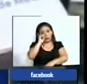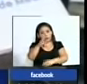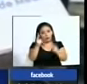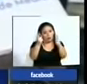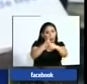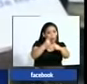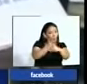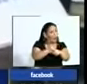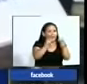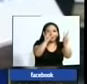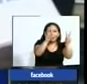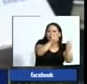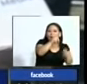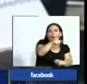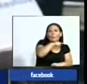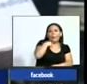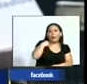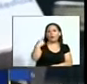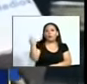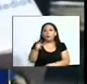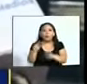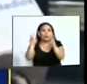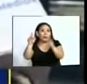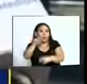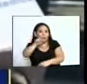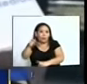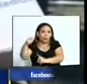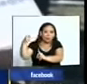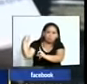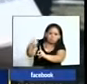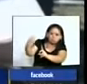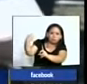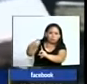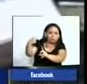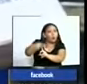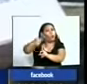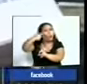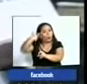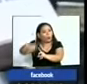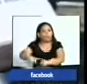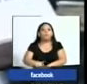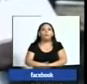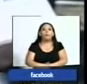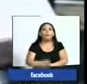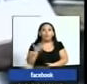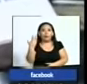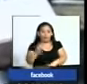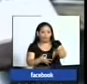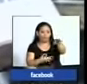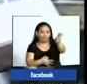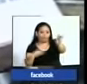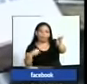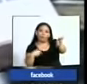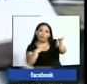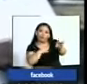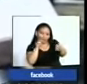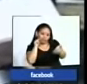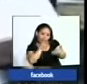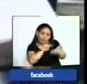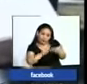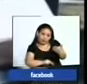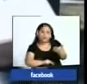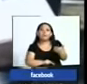homicidio imperfecto o atentado por lesiones graves, ya que existe un reconocimiento médico legal en el cual dice